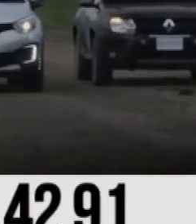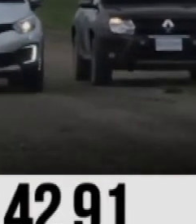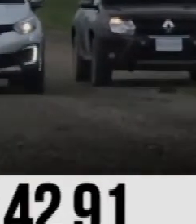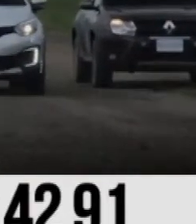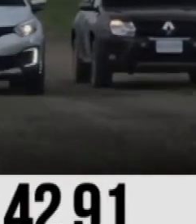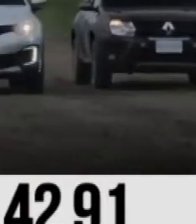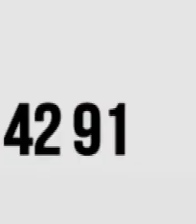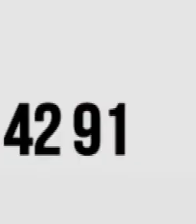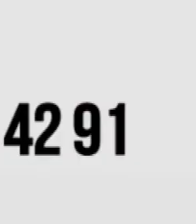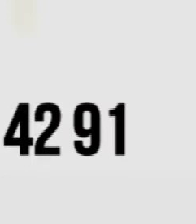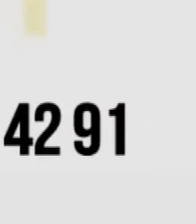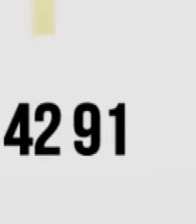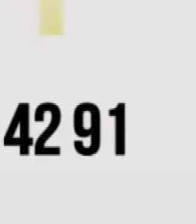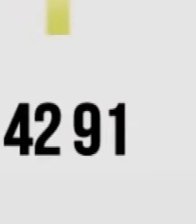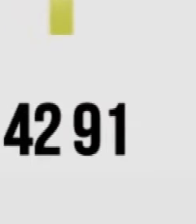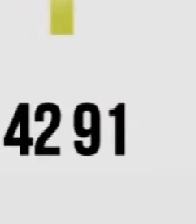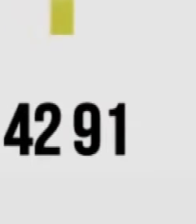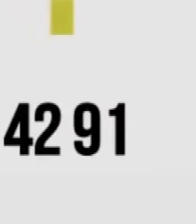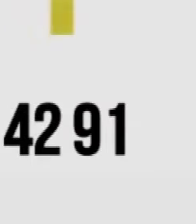paga en 2018.